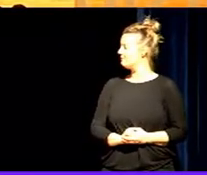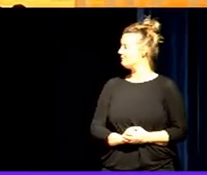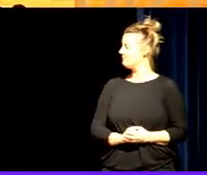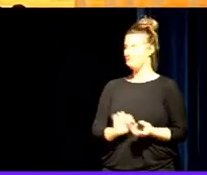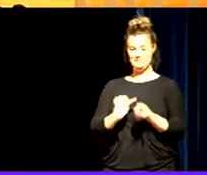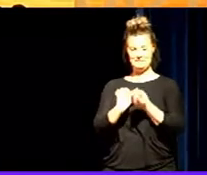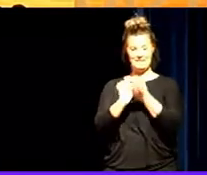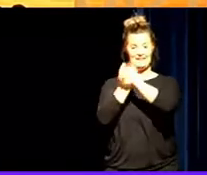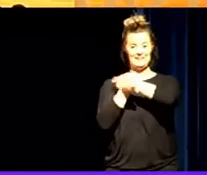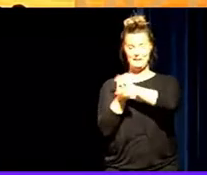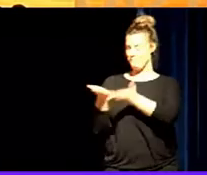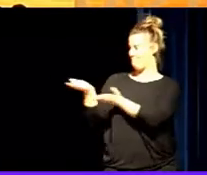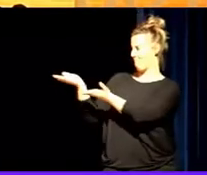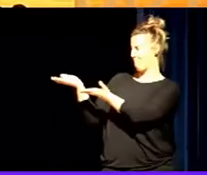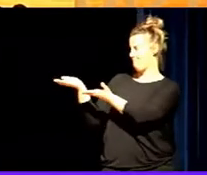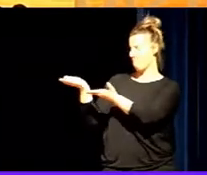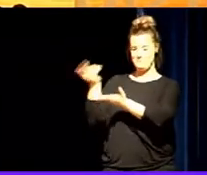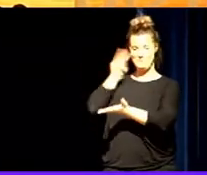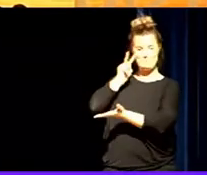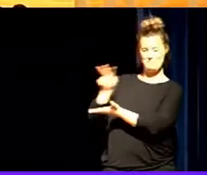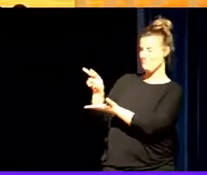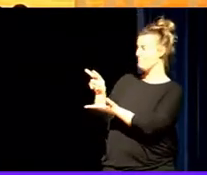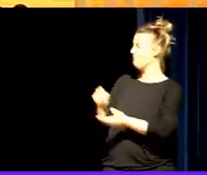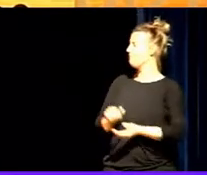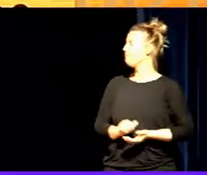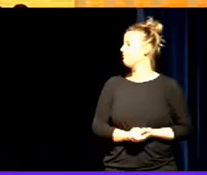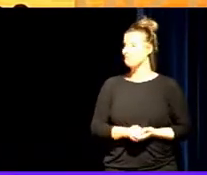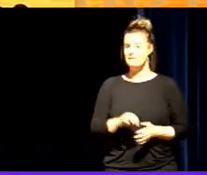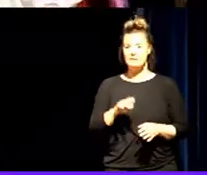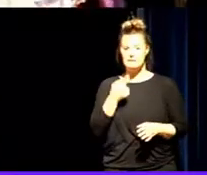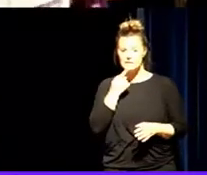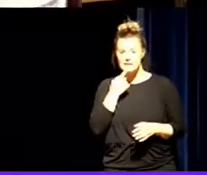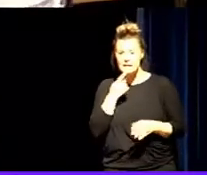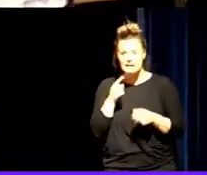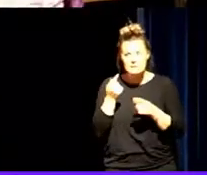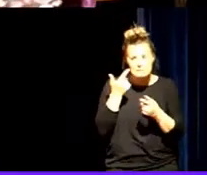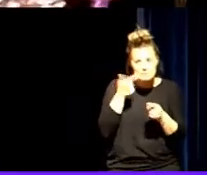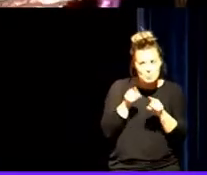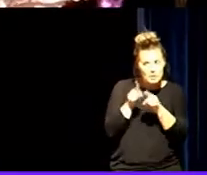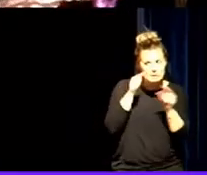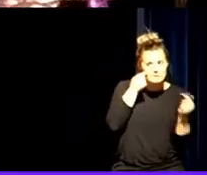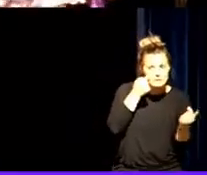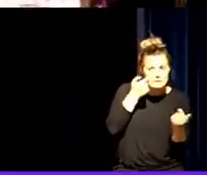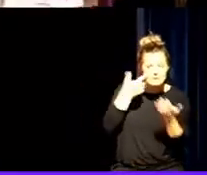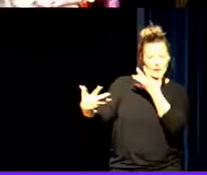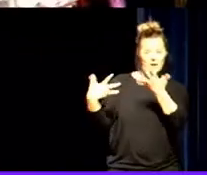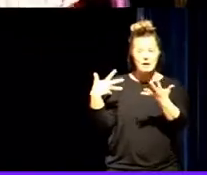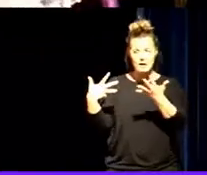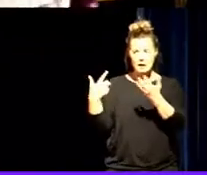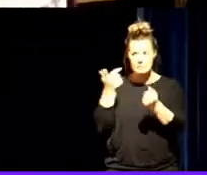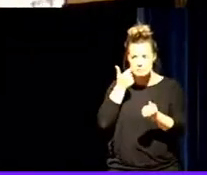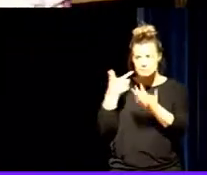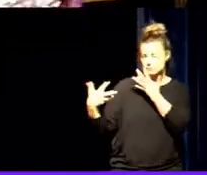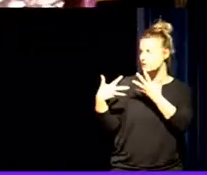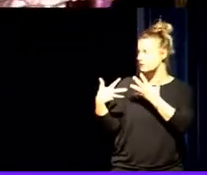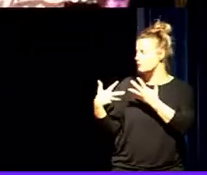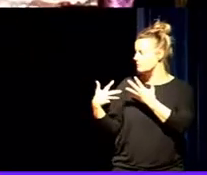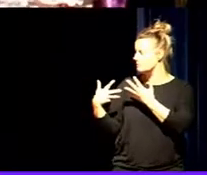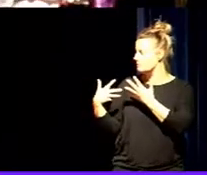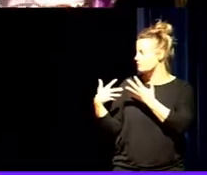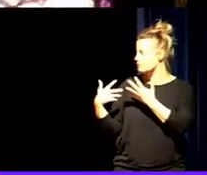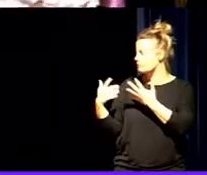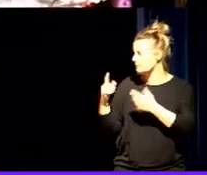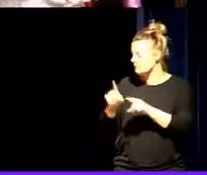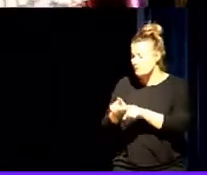cambio de mirada. Hay una llamada de atención, ¿no? Una llamada de atención. Es un